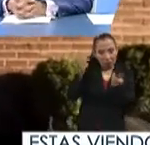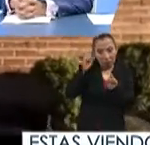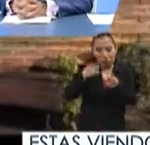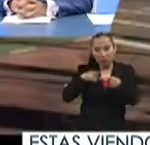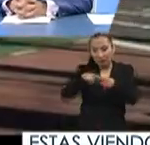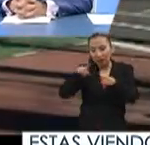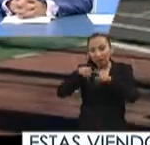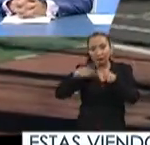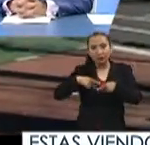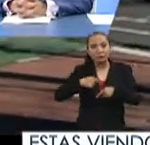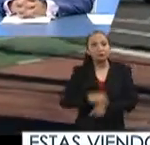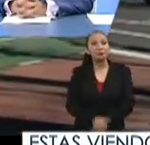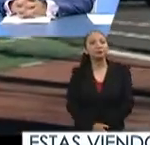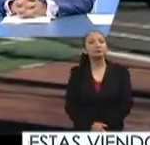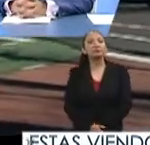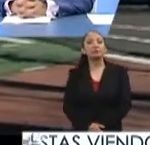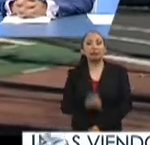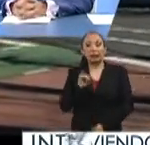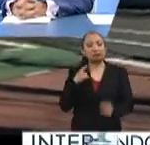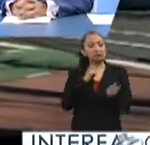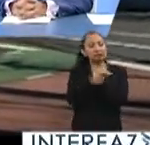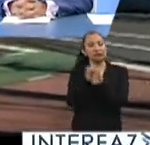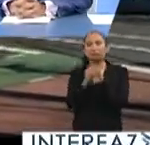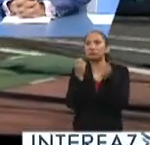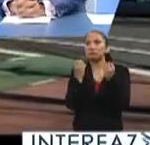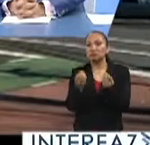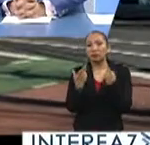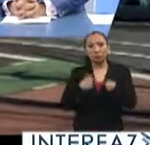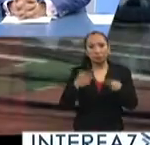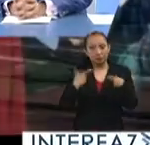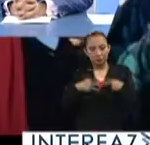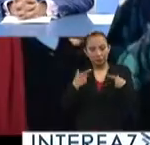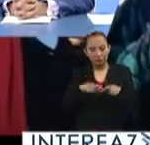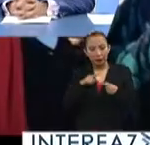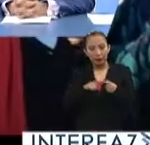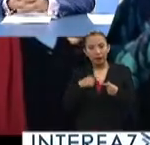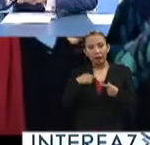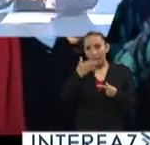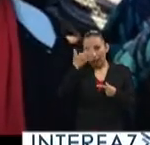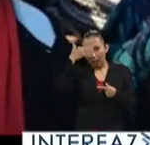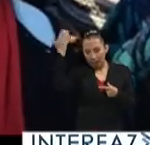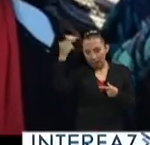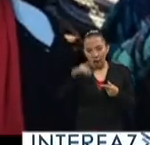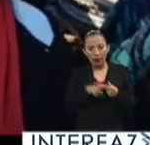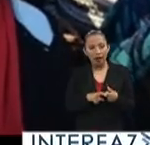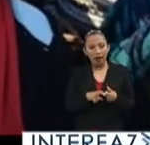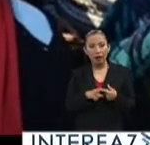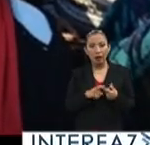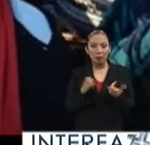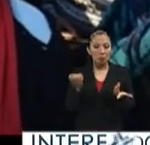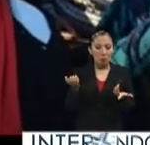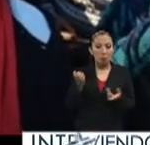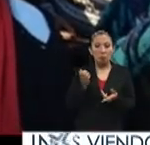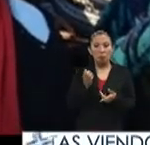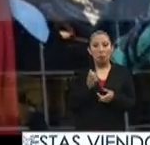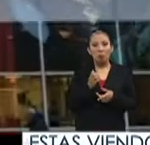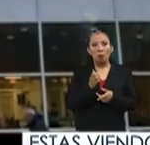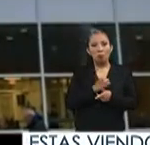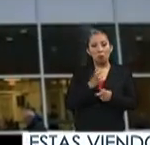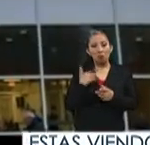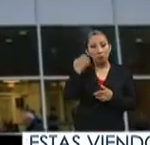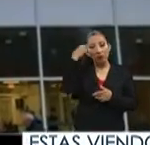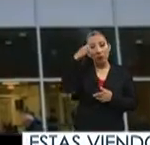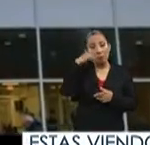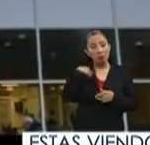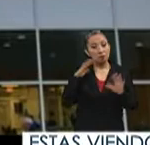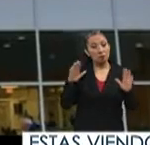presencia de varias partes del mundo. Sí, conviví mucho con gente de Arabia Saudita, entonces fue una